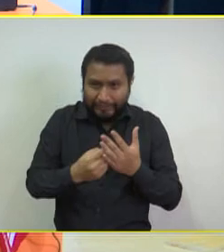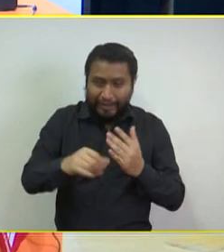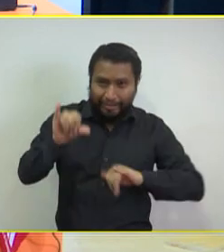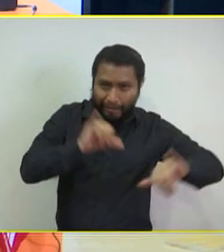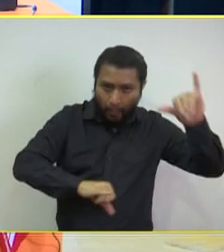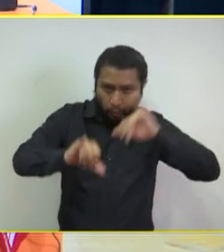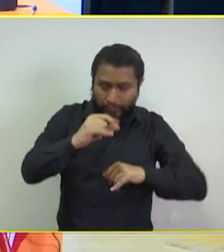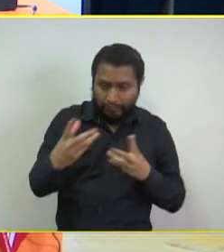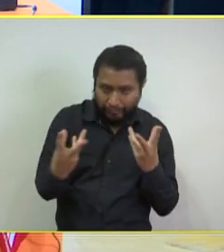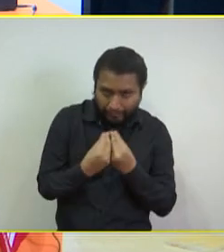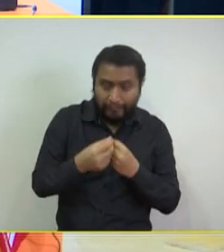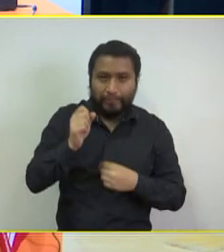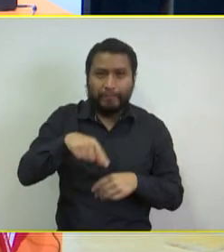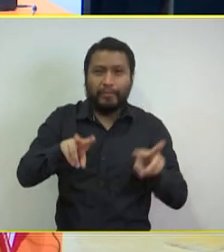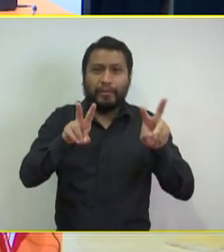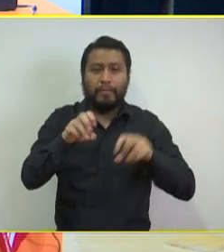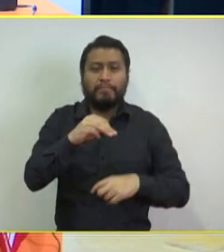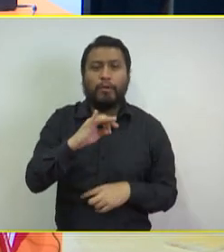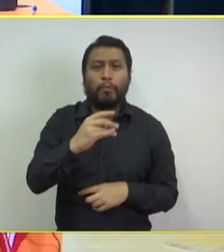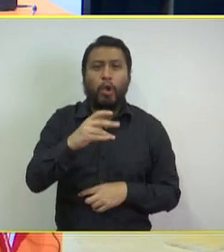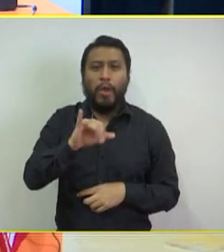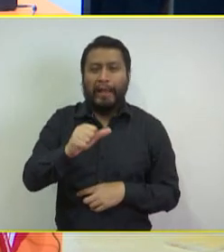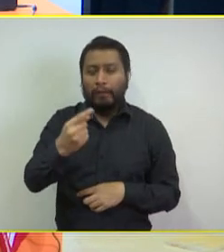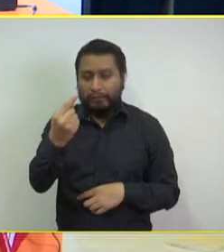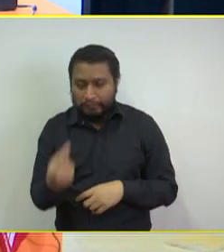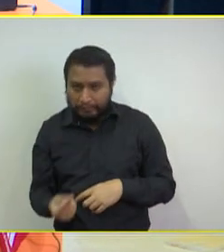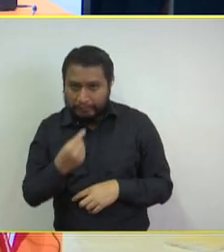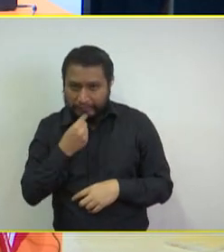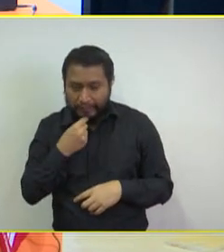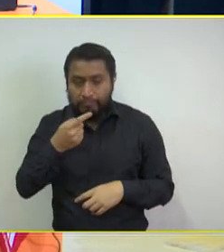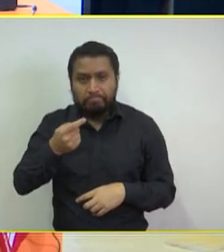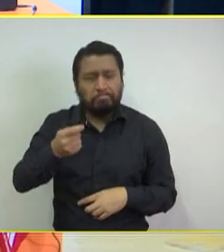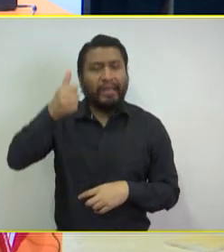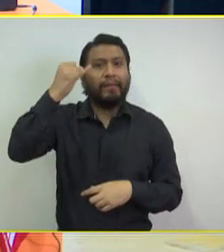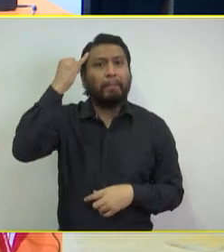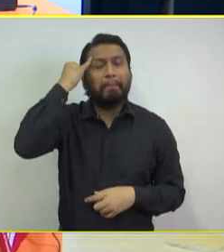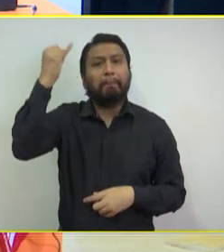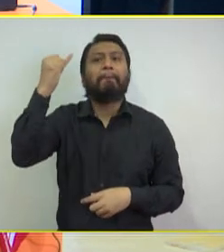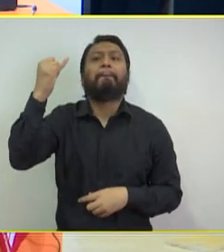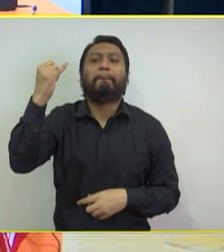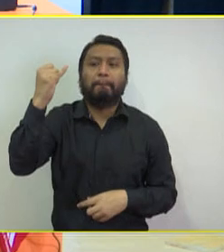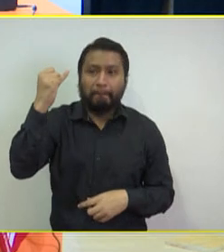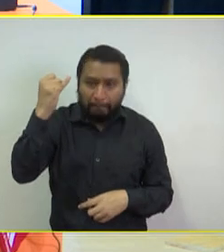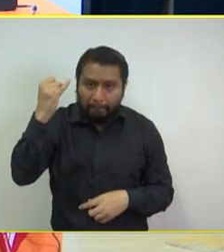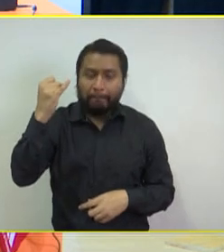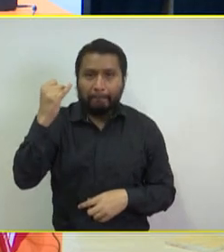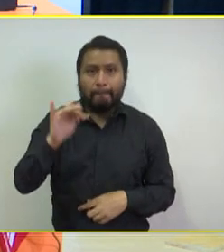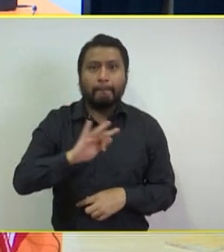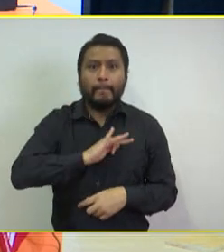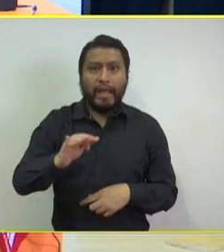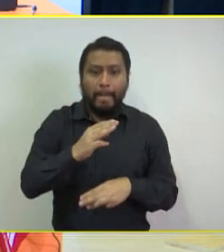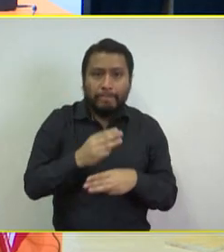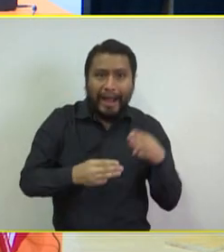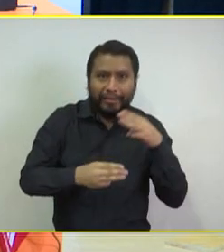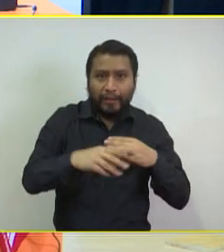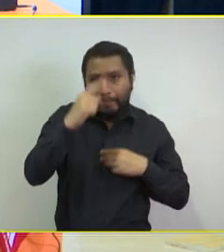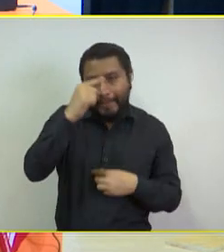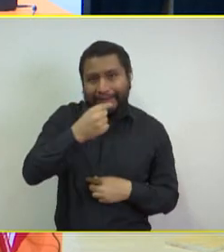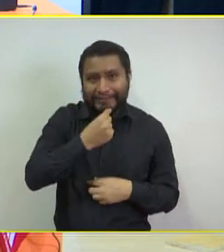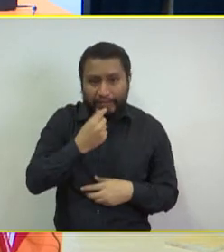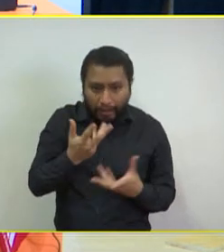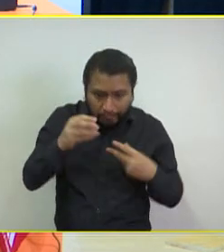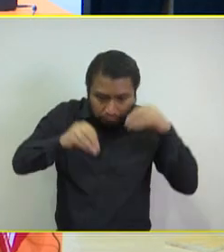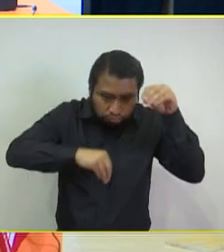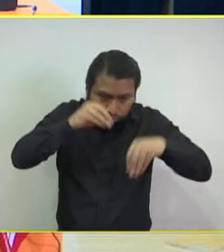ver la microbiología tan chiquito, nos nació desde ese entonces crear material para niños, ¿no?